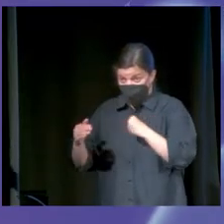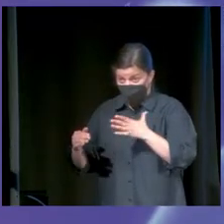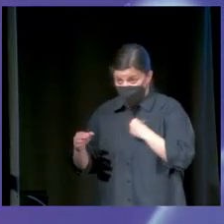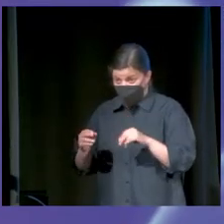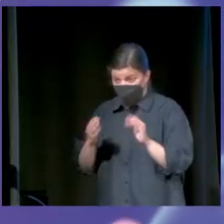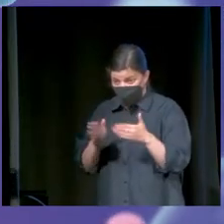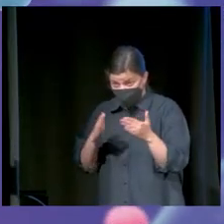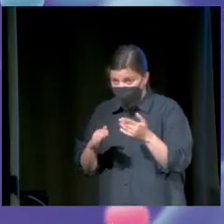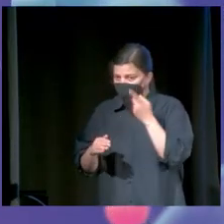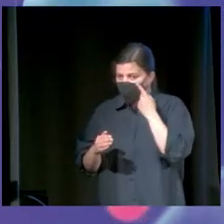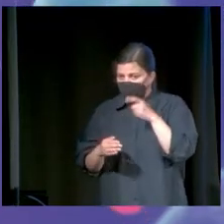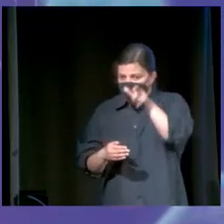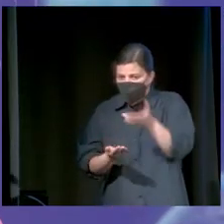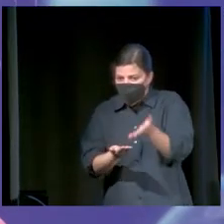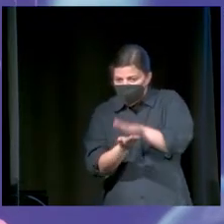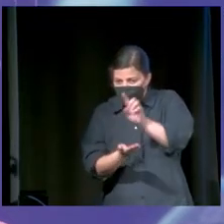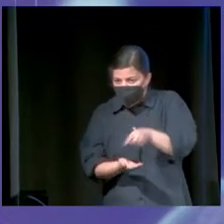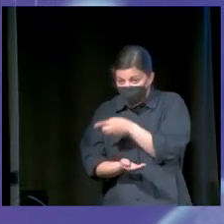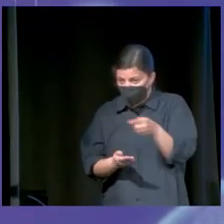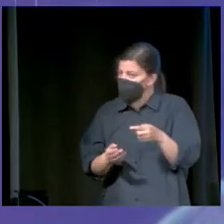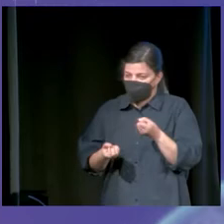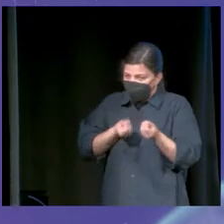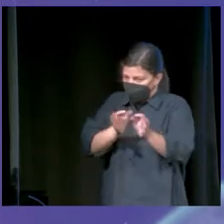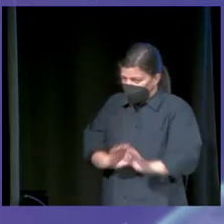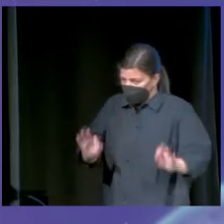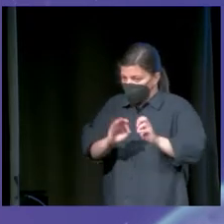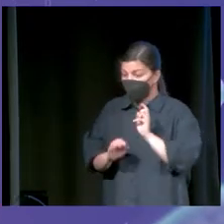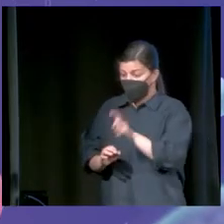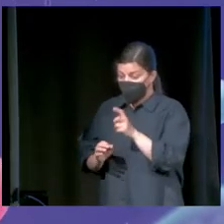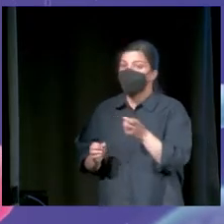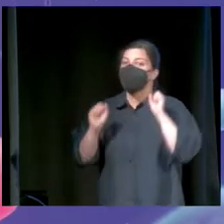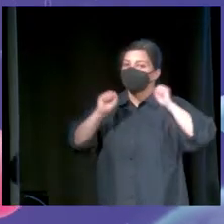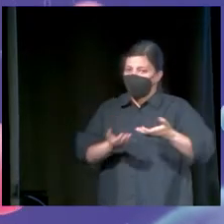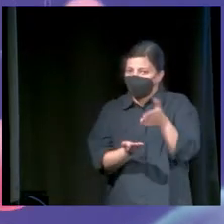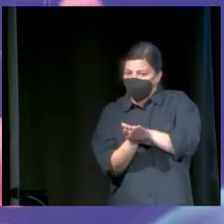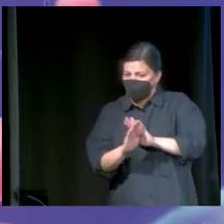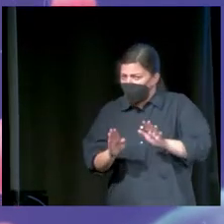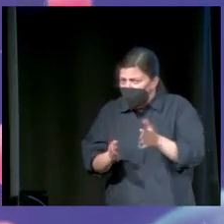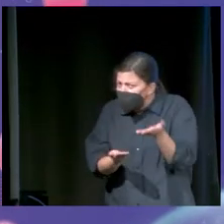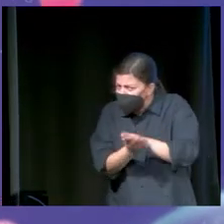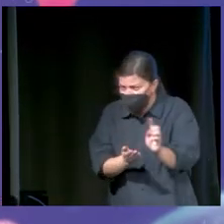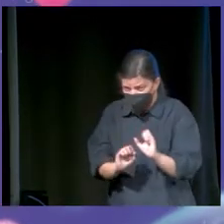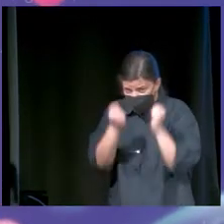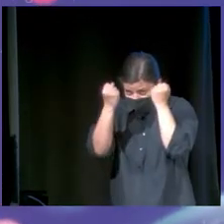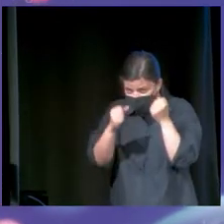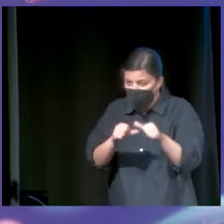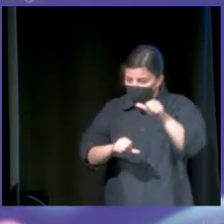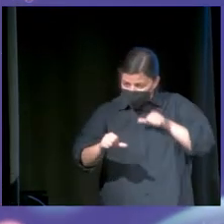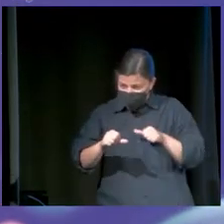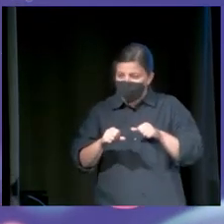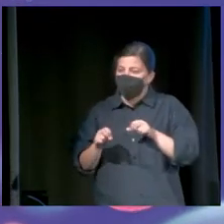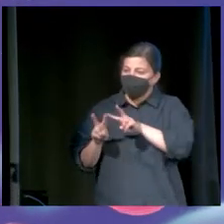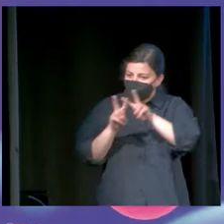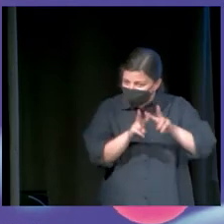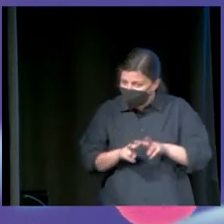para saber si se muere o no un personaje. No voy a hacer spoilers. Y tú puses el botón. Ah, vale, se ha muerto. Pues lo dejo ahí. Ah, que no se muere, que al final se salva. Tiro para atrás para disfrutarlo.